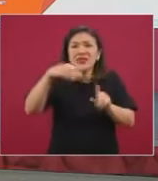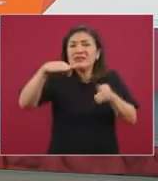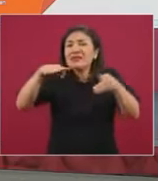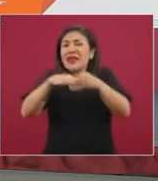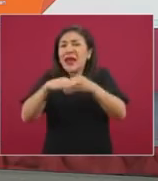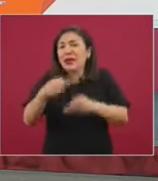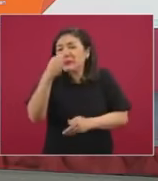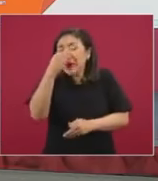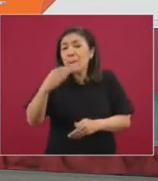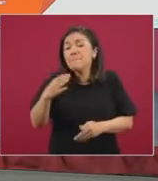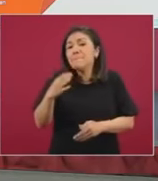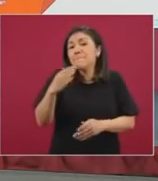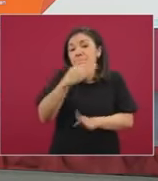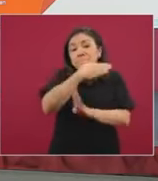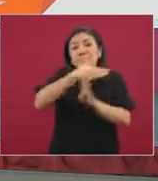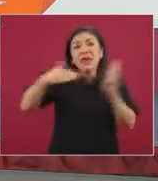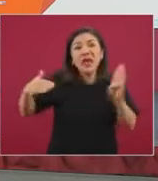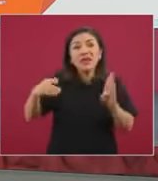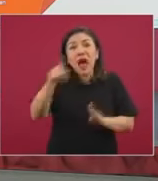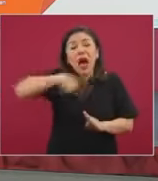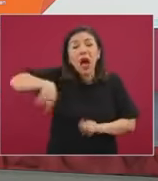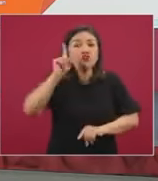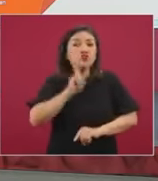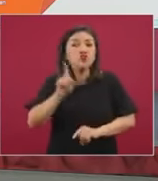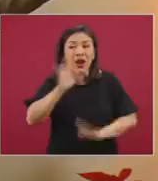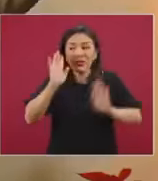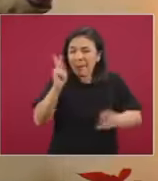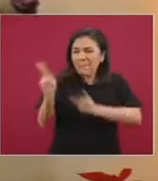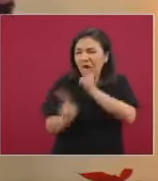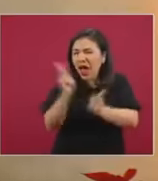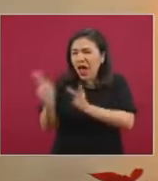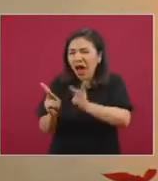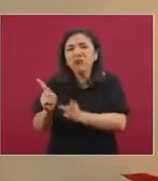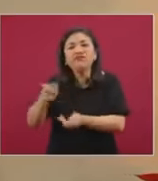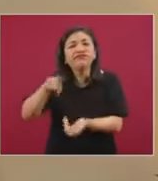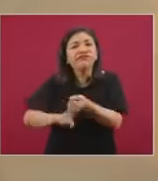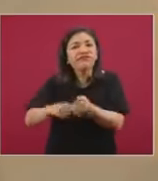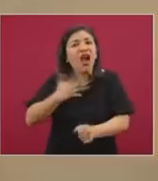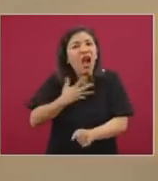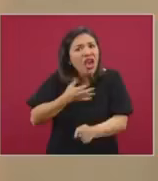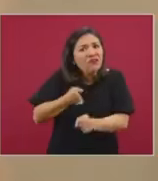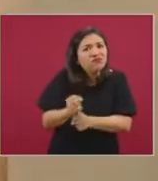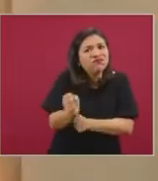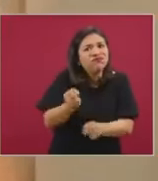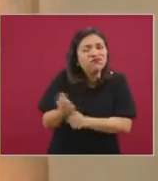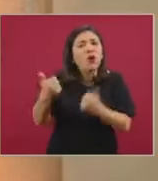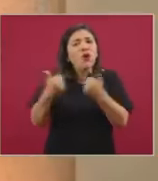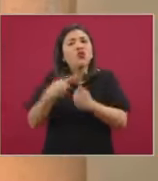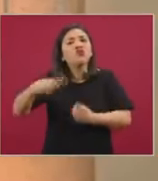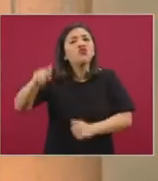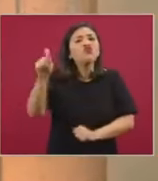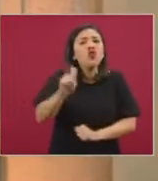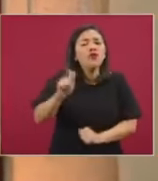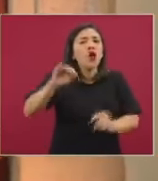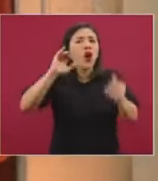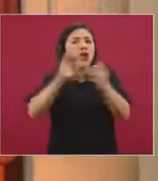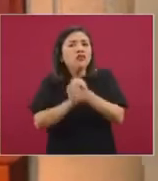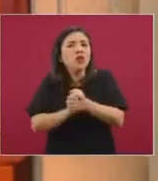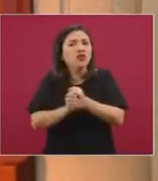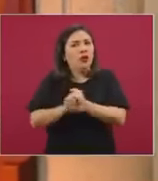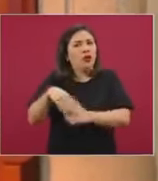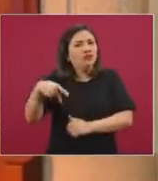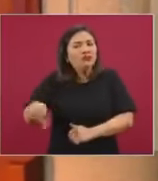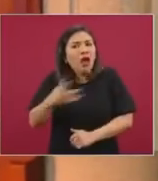fueron encuestadas en esta encuesta reportaron el haber recibido en la relación de pareja, en estas relaciones de